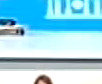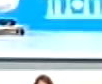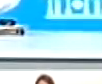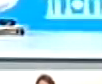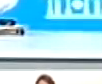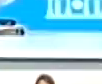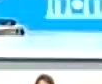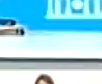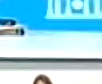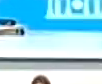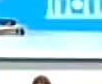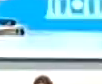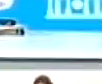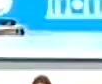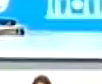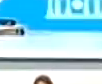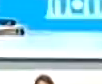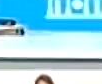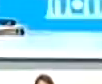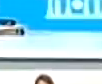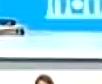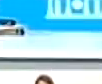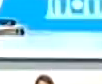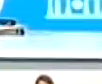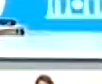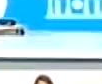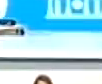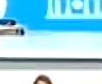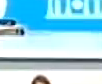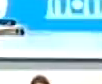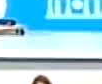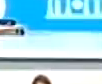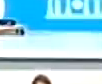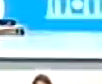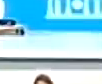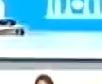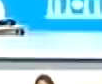que es del pueblo para el pueblo y con el pueblo